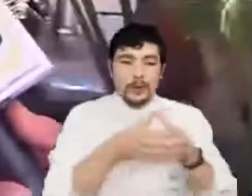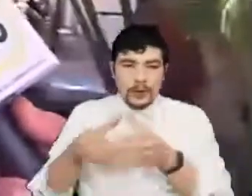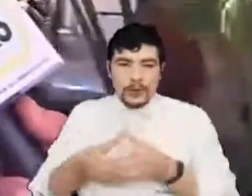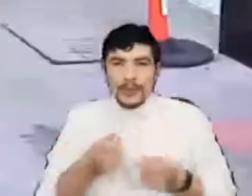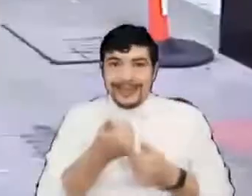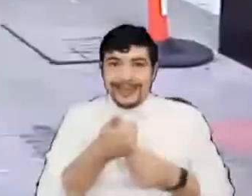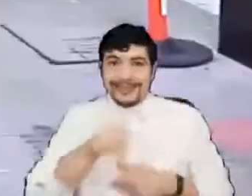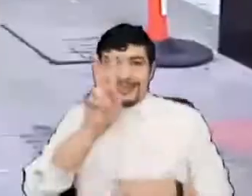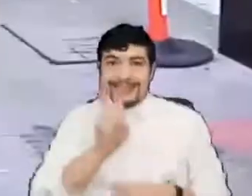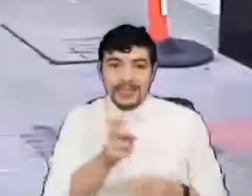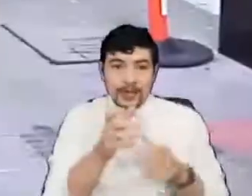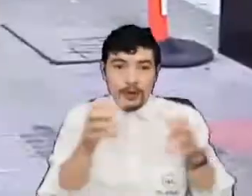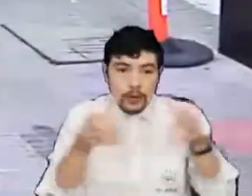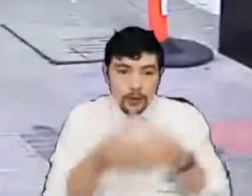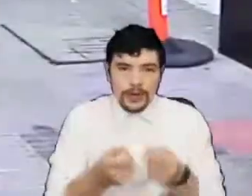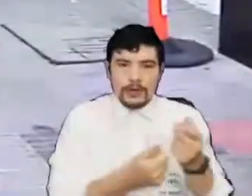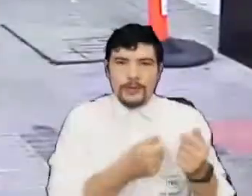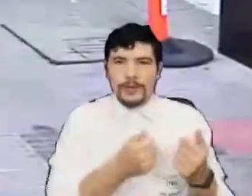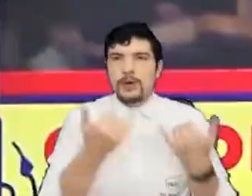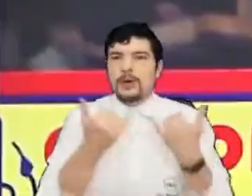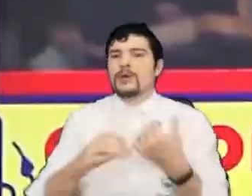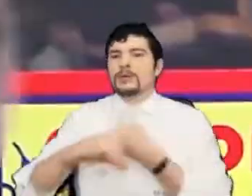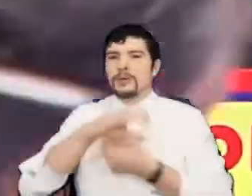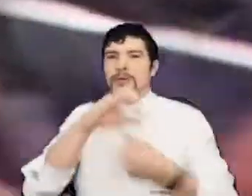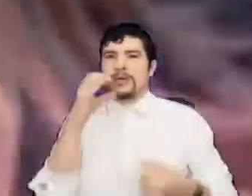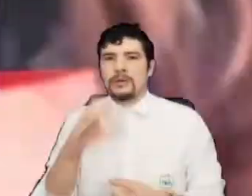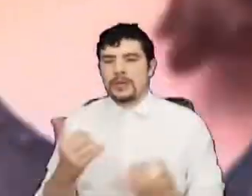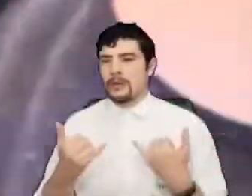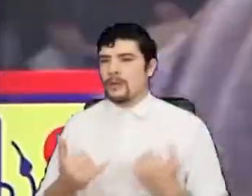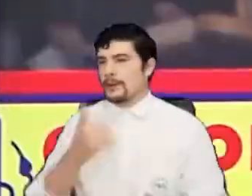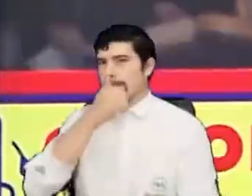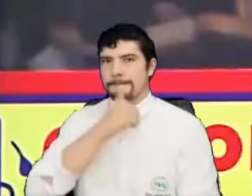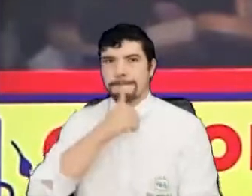la ciudad de Cúcuta. Ya muchos de esos comerciantes no aguantan